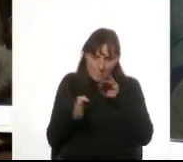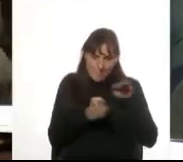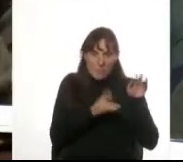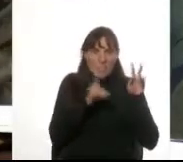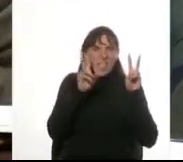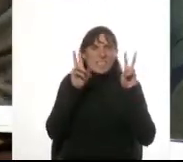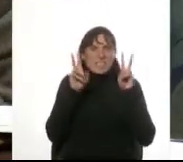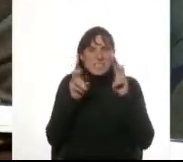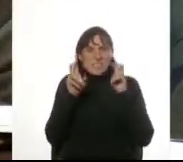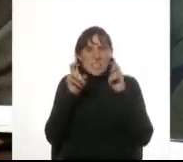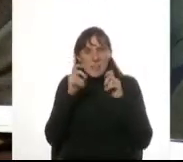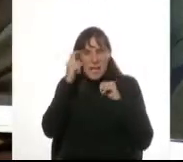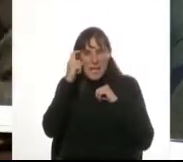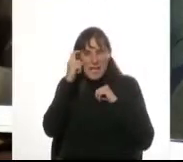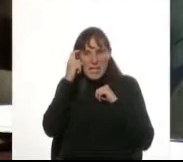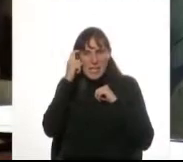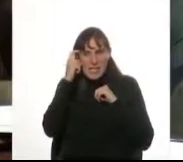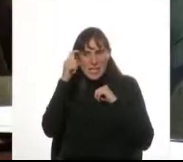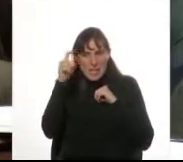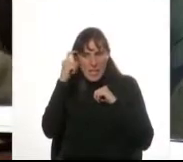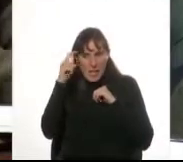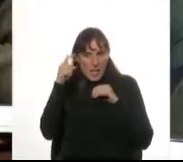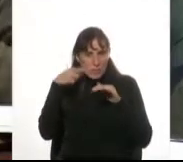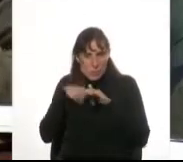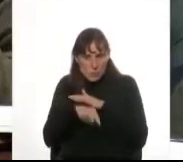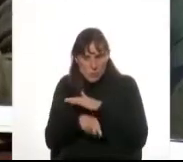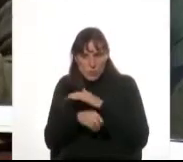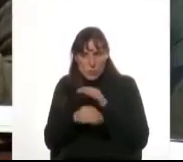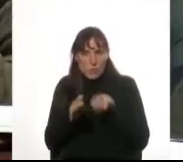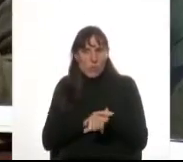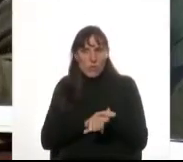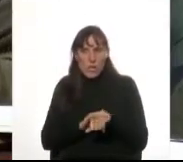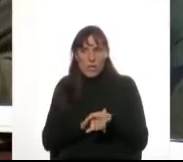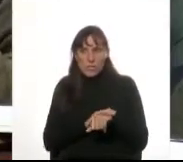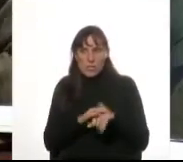en la cuestión de las ideas que hay abajo de todo esto,